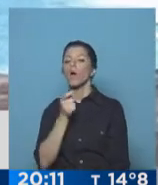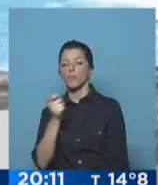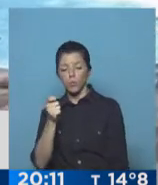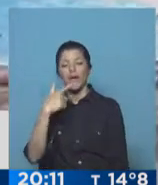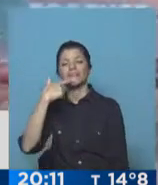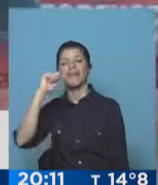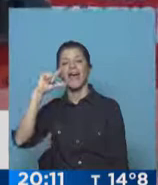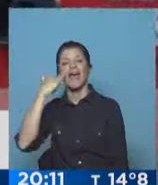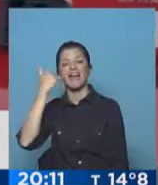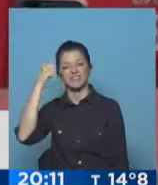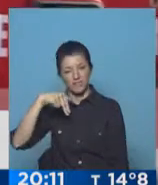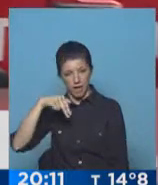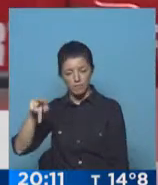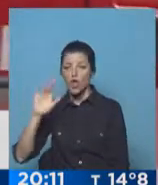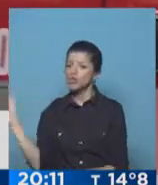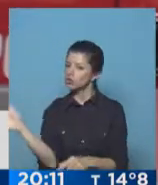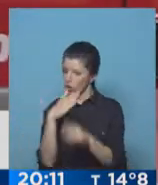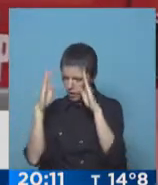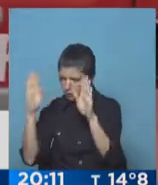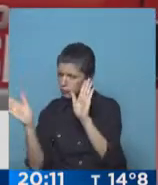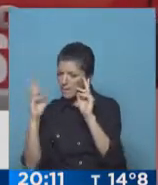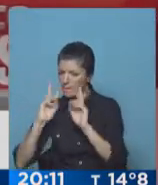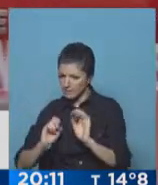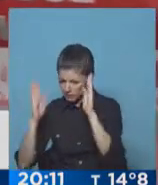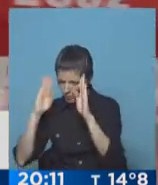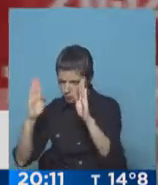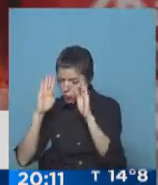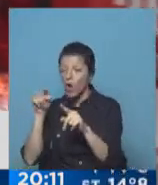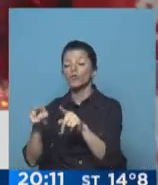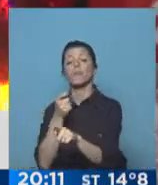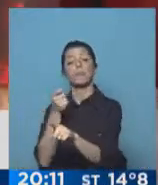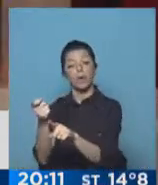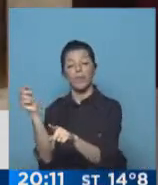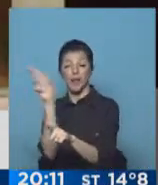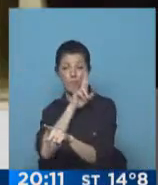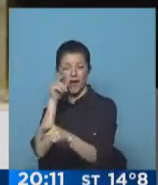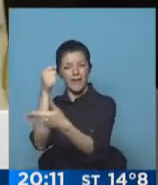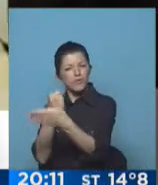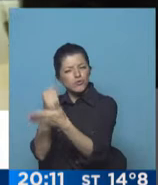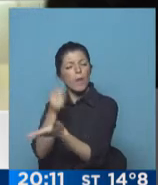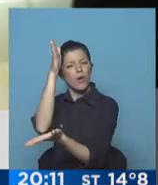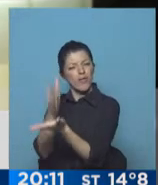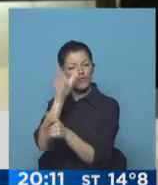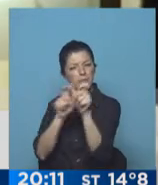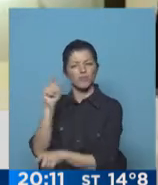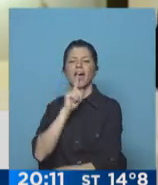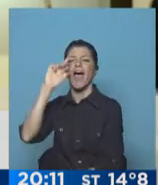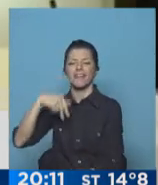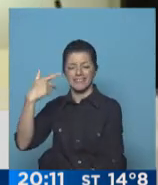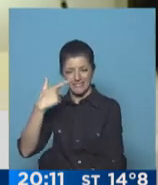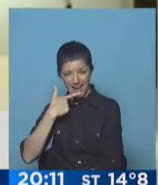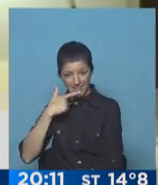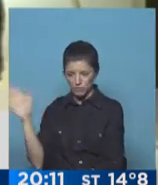Diana Sacayán. Todas las líneas de la investigación sobre el asesinato de la defensora de los derechos trans están